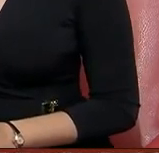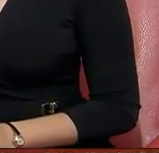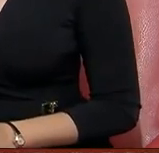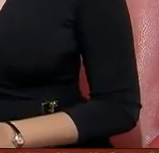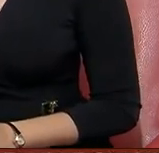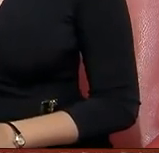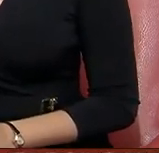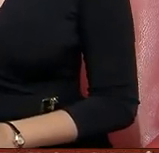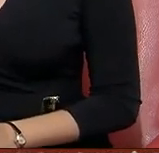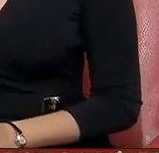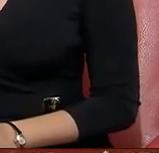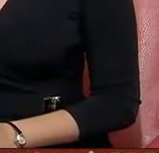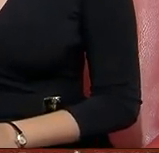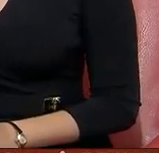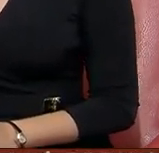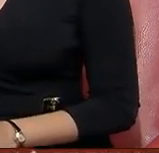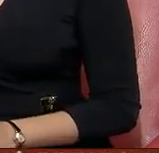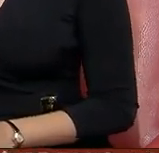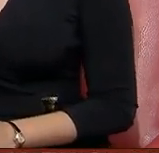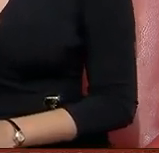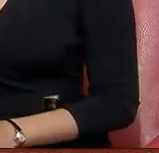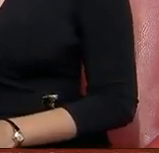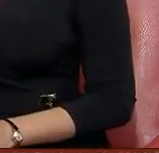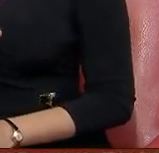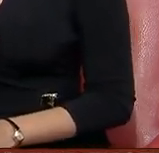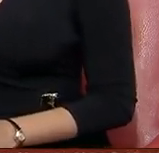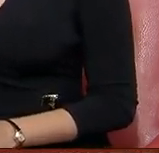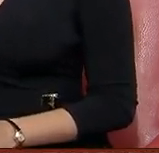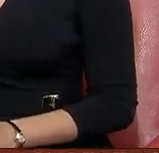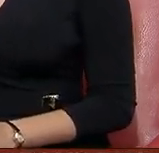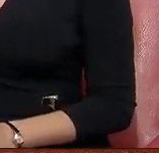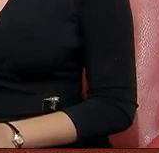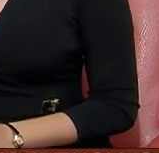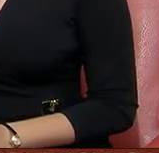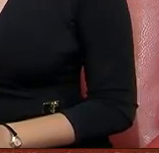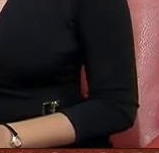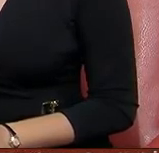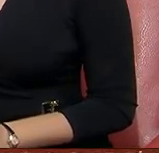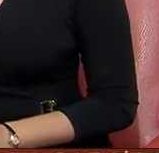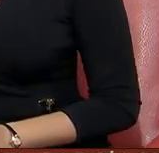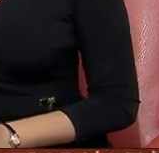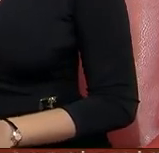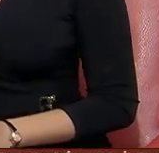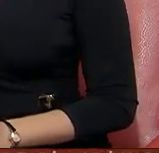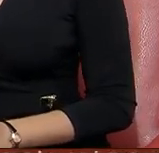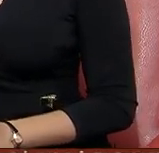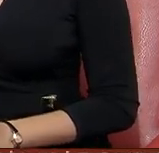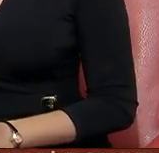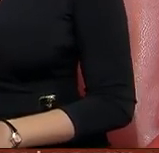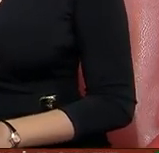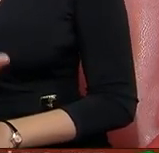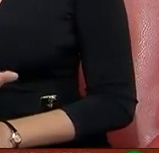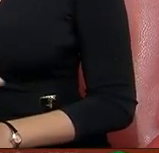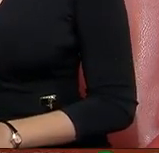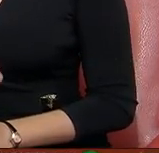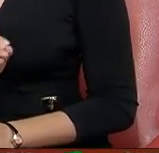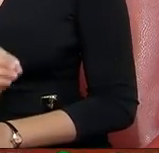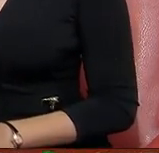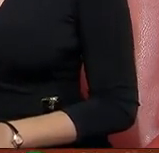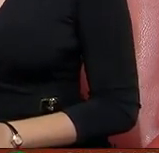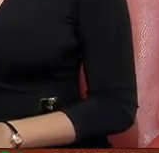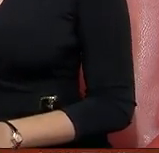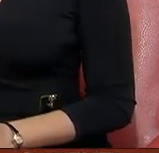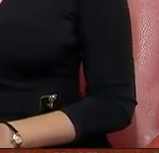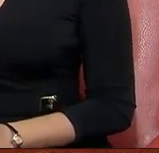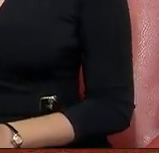levantarse contra este golpe de Estado. Muy interesante lo que está sucediendo con las redes sociales y cómo las está utilizando ahora